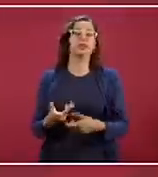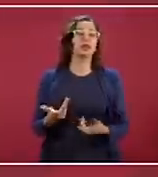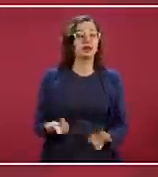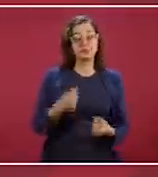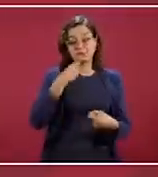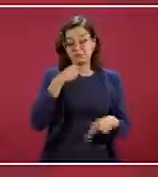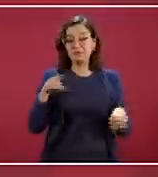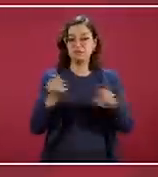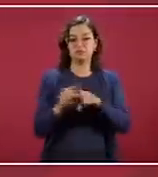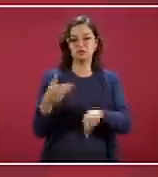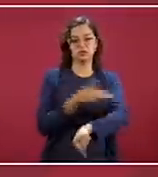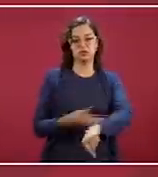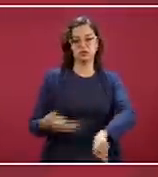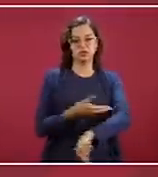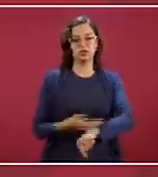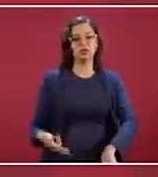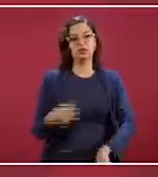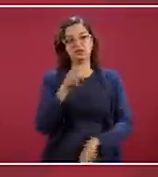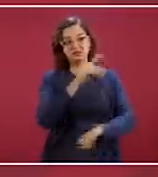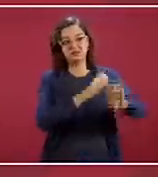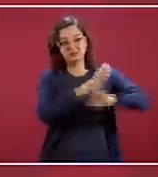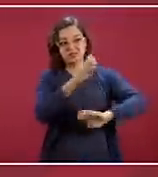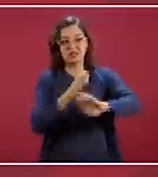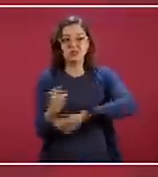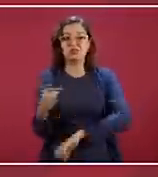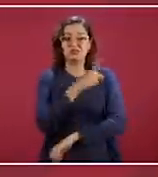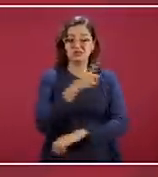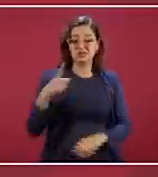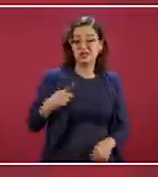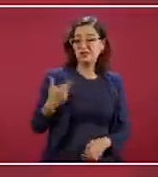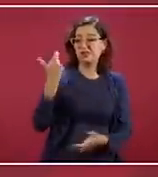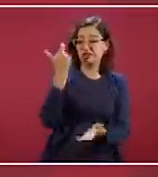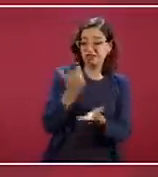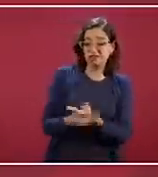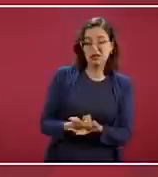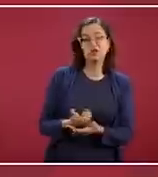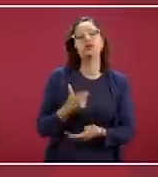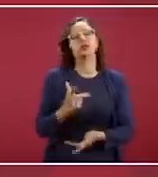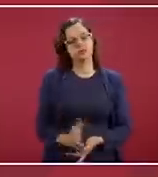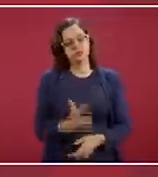deudas en estados, en municipios.